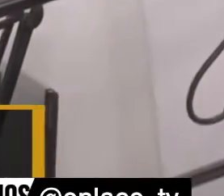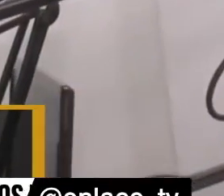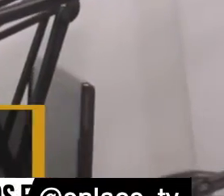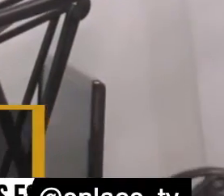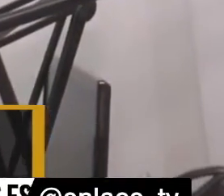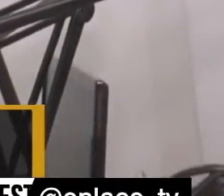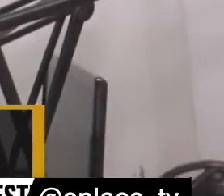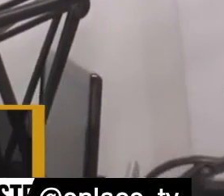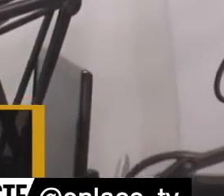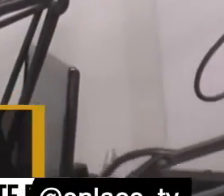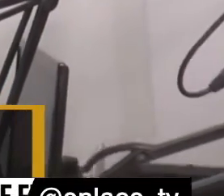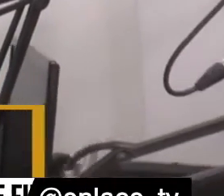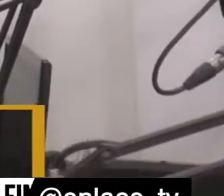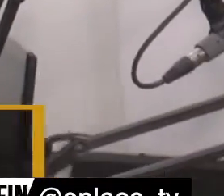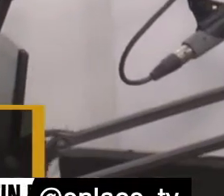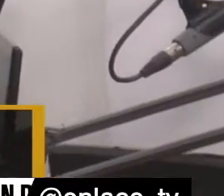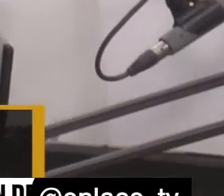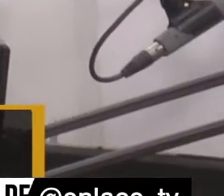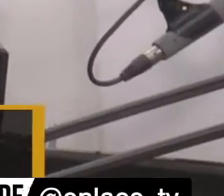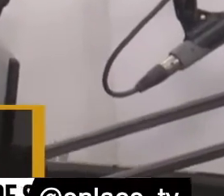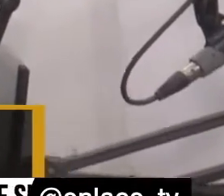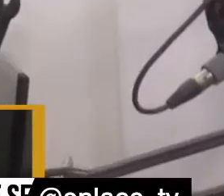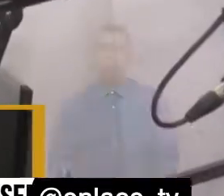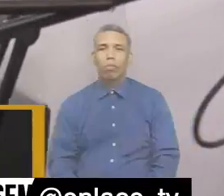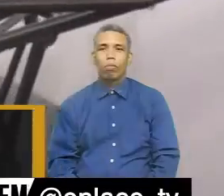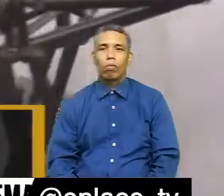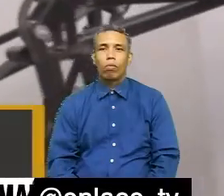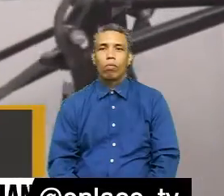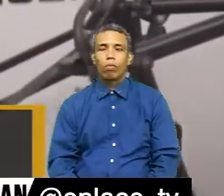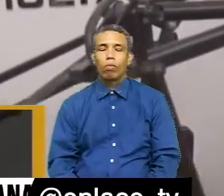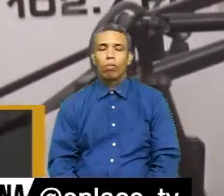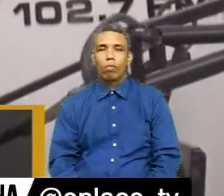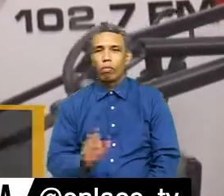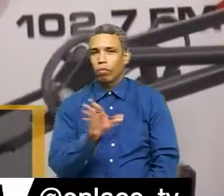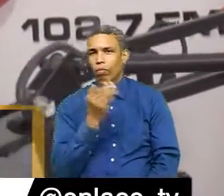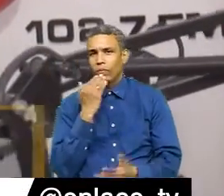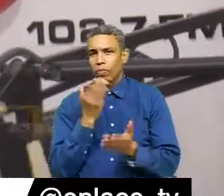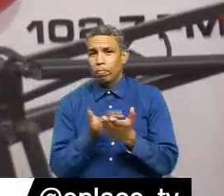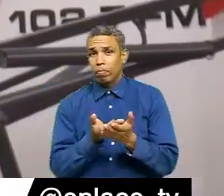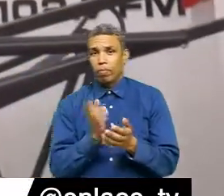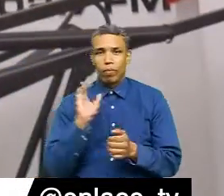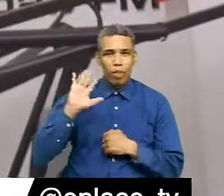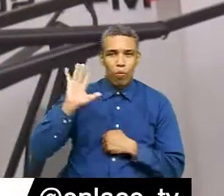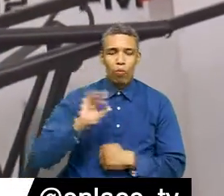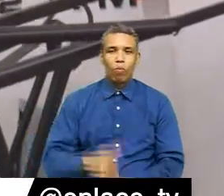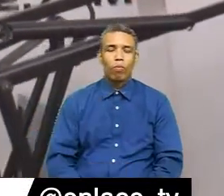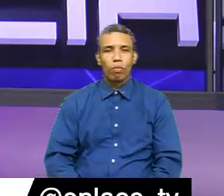todos ustedes un feliz fin de semana, quédense conectados con Yariguez Estéreo 102.7, que la sigan pasando muy bien. Chao pues.